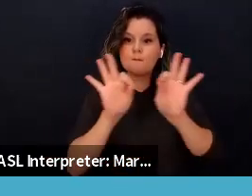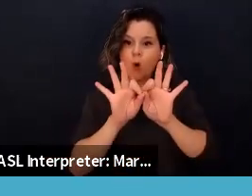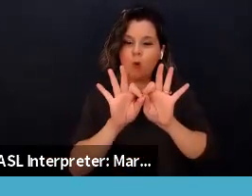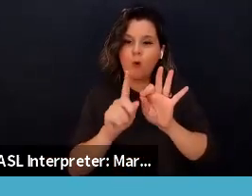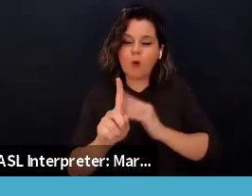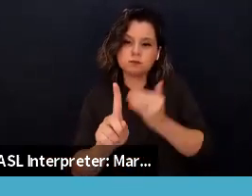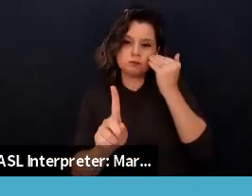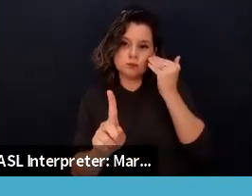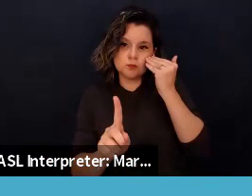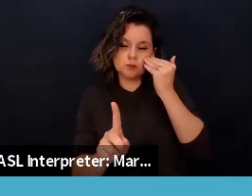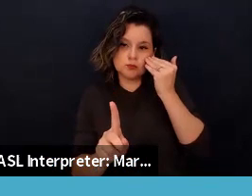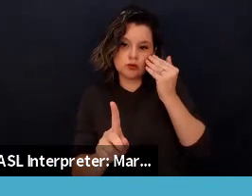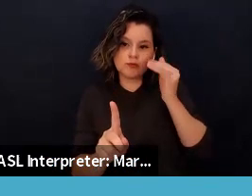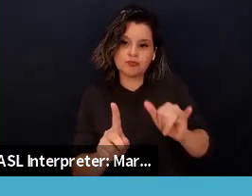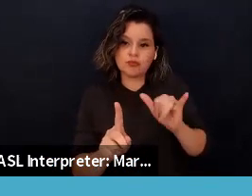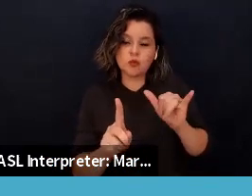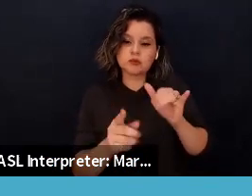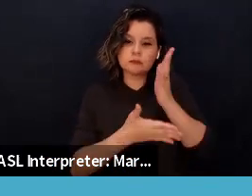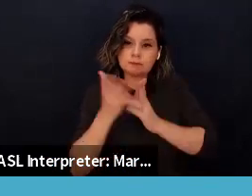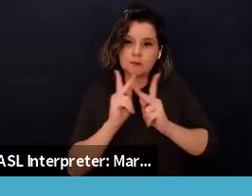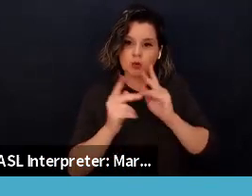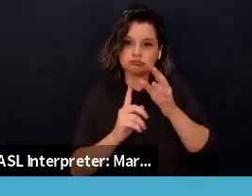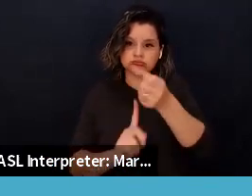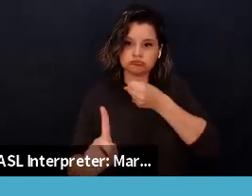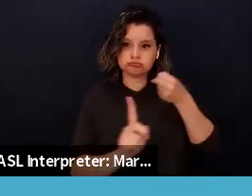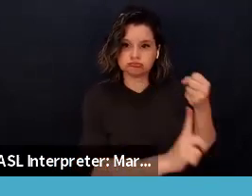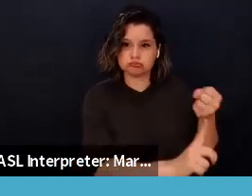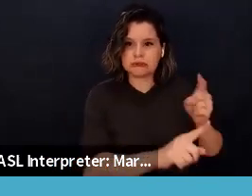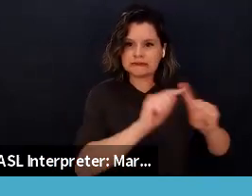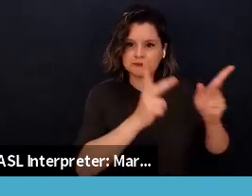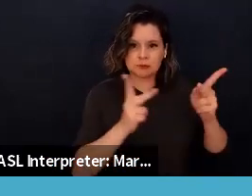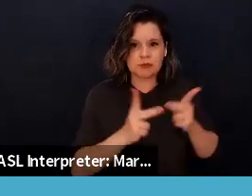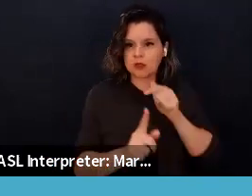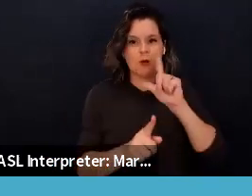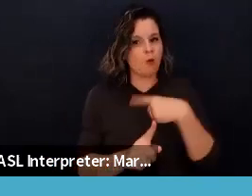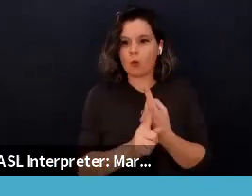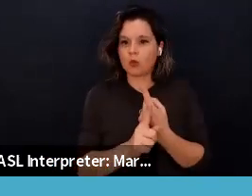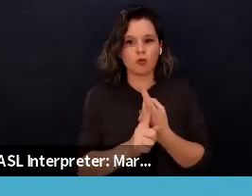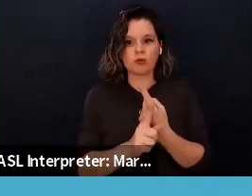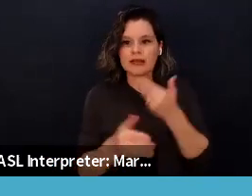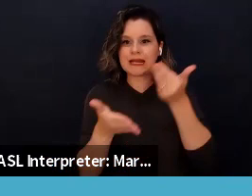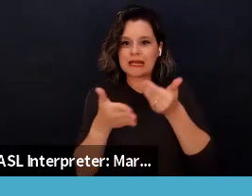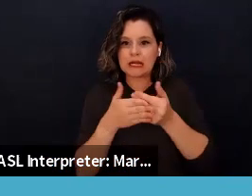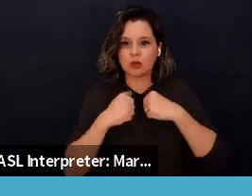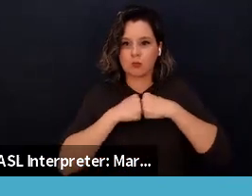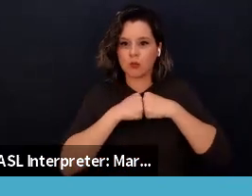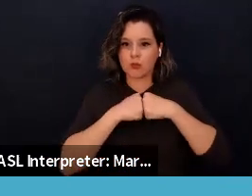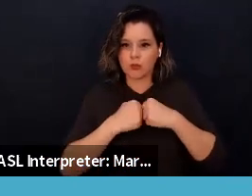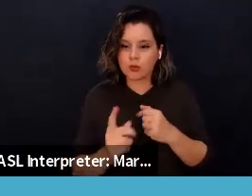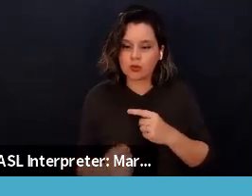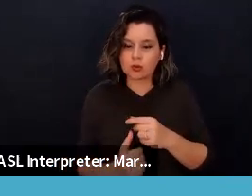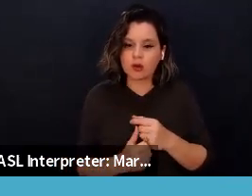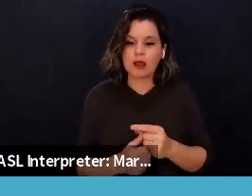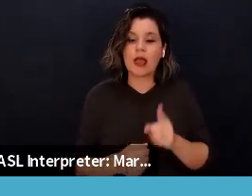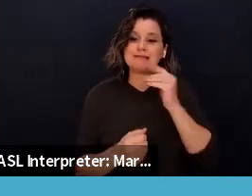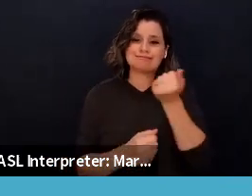que personas están detenidas en todas partes, no solo cerca de la frontera. Hay